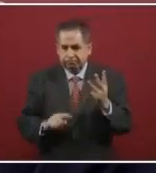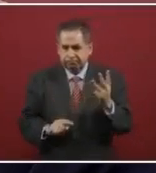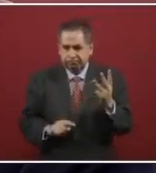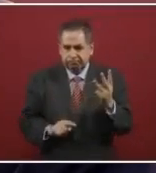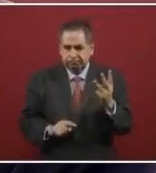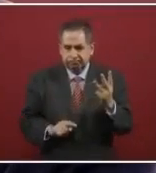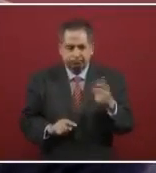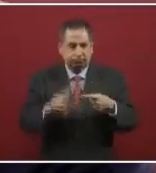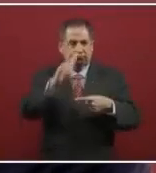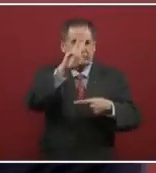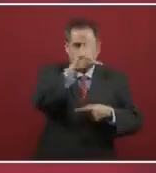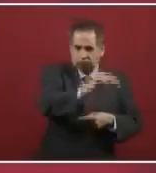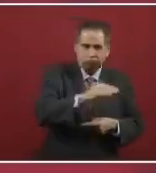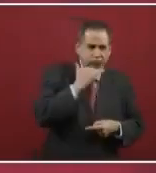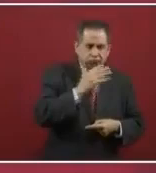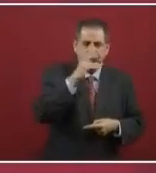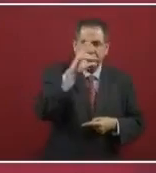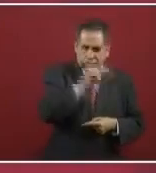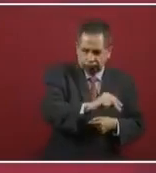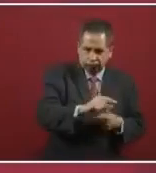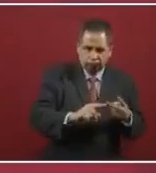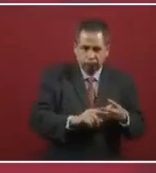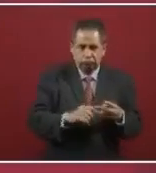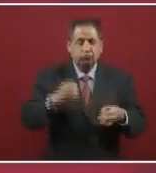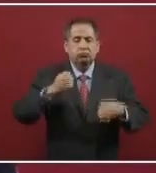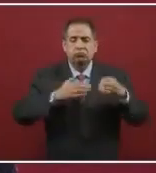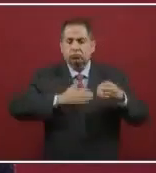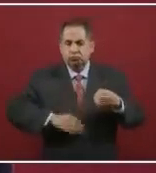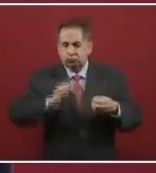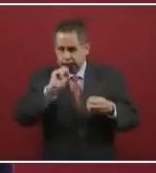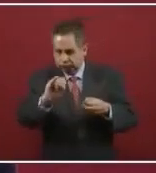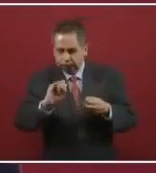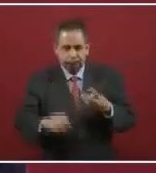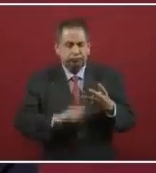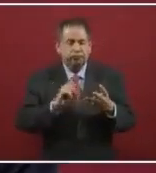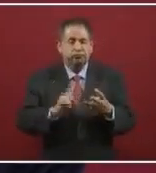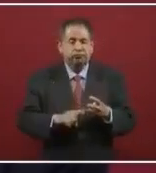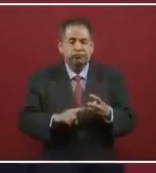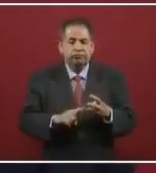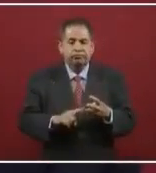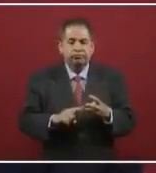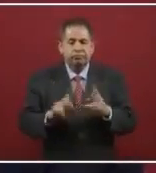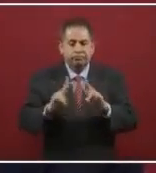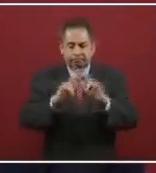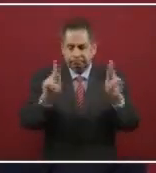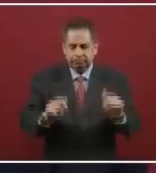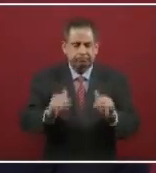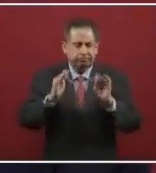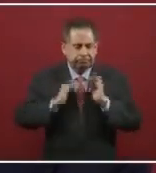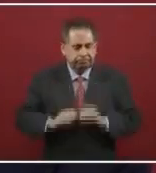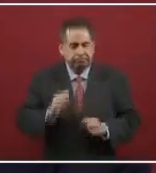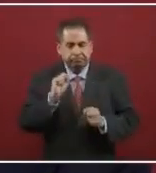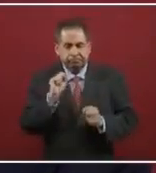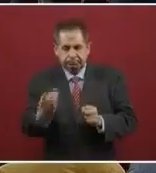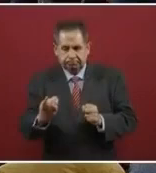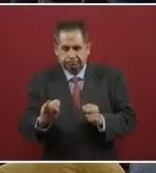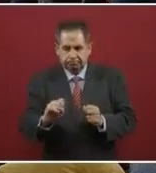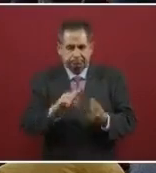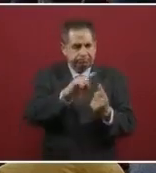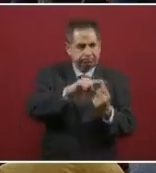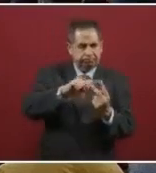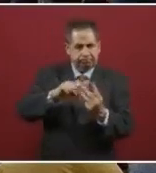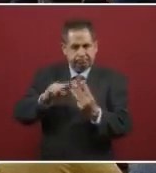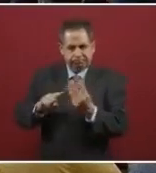No a la corrupción, sí a la justicia, sí a la paz y a la tranquilidad. Pero